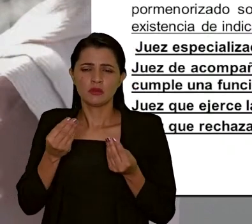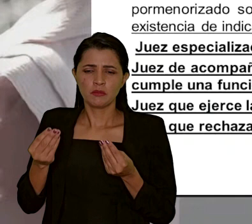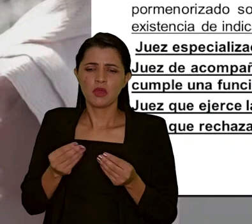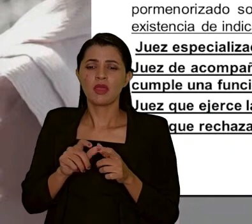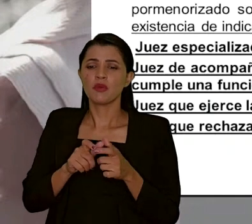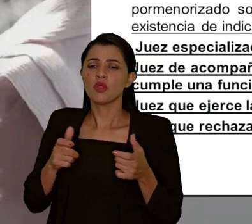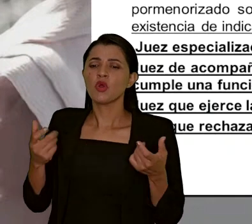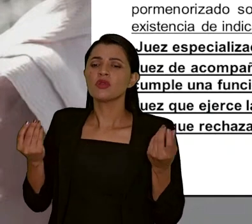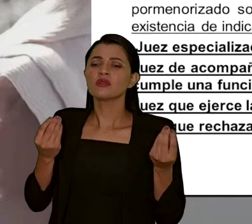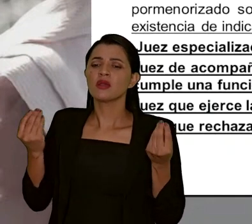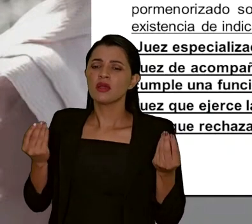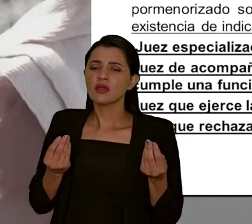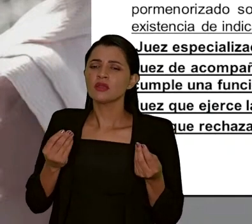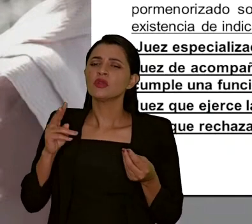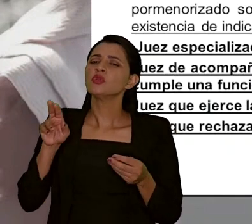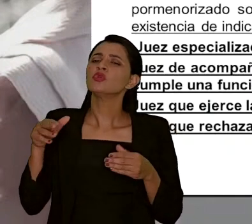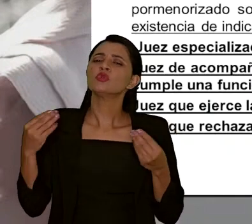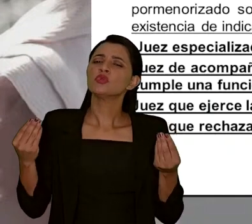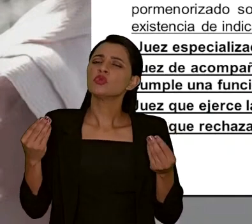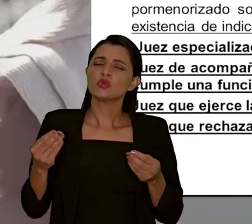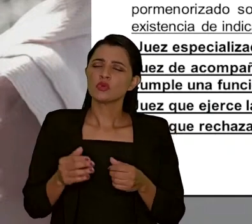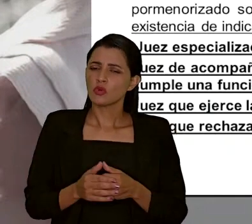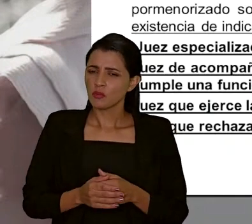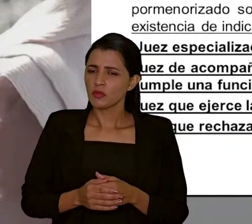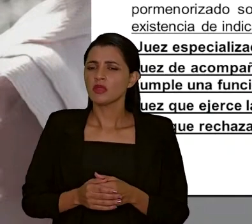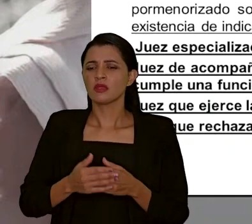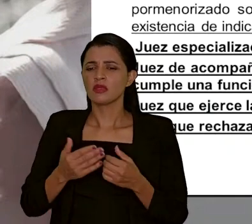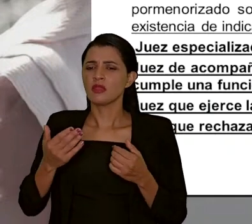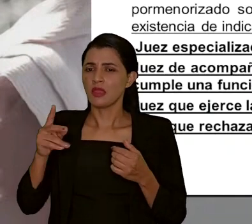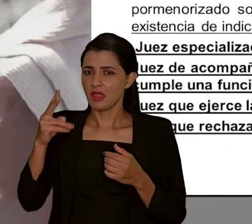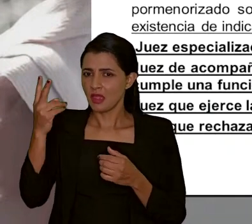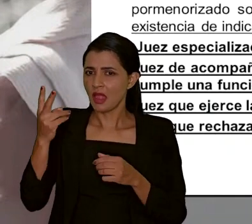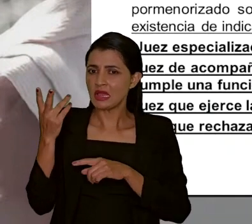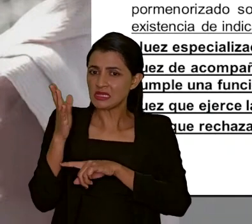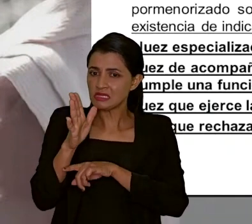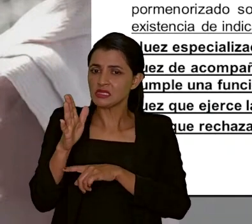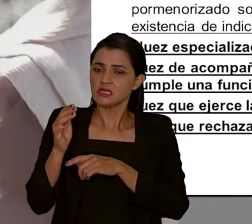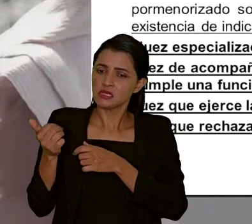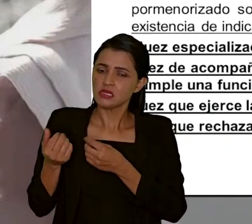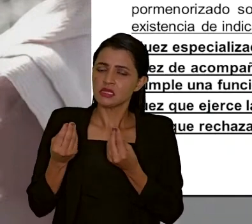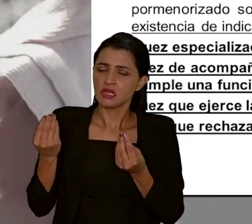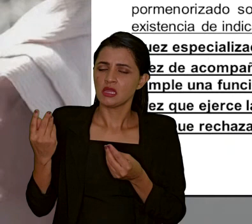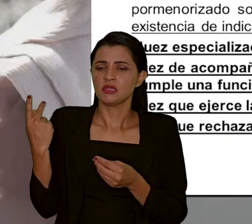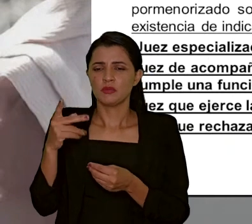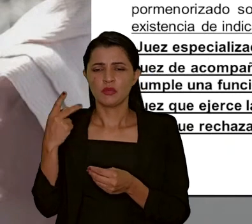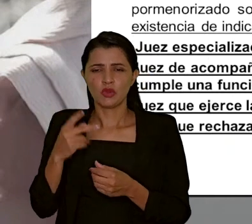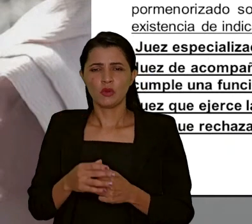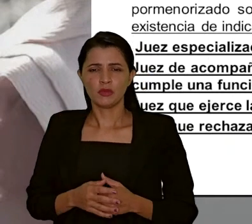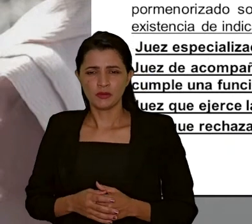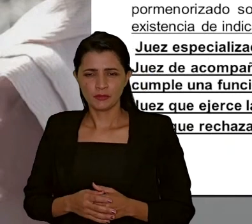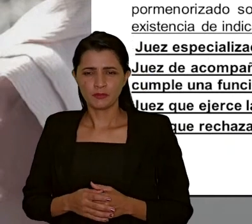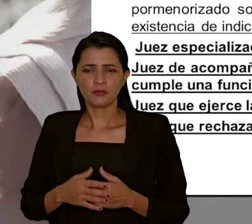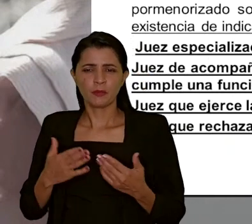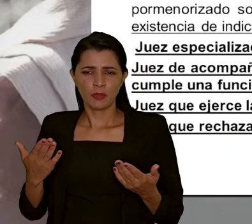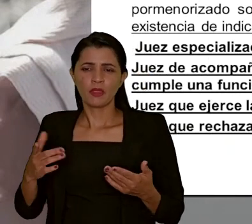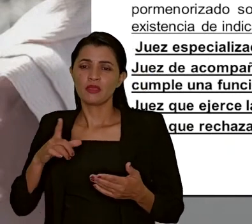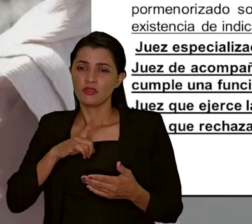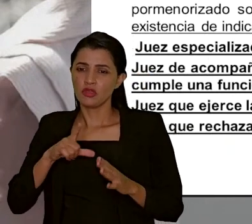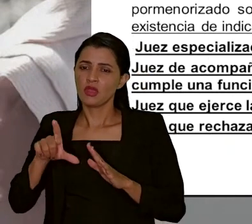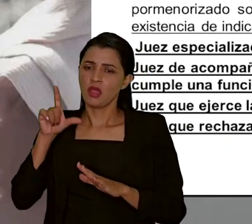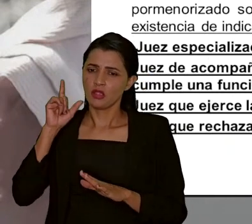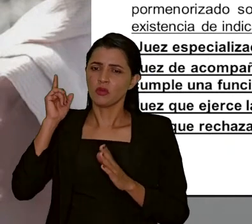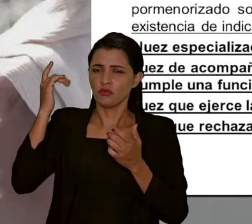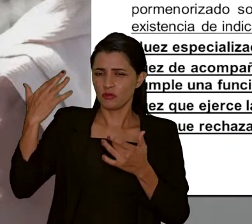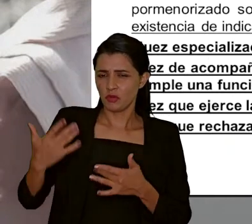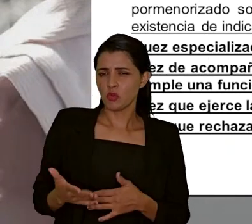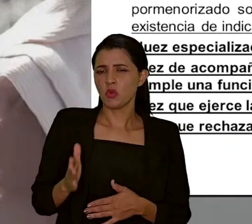la niña a los fines de evaluar la existencia de indicadores de grave riesgo. Fíjense que la progenitora había acompañado un informe psicológico, pero